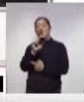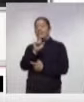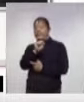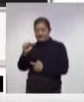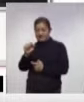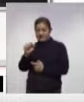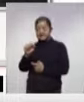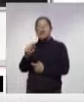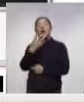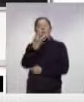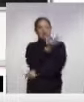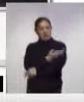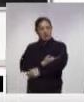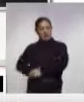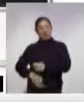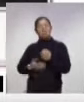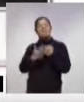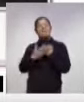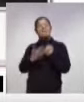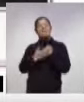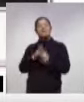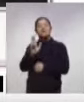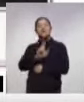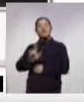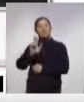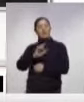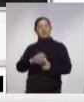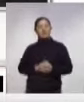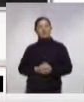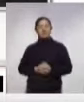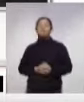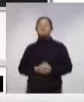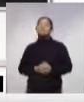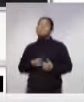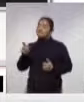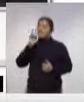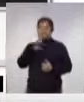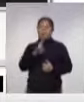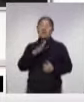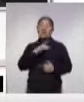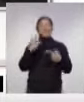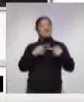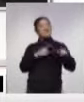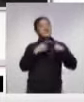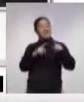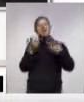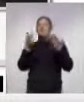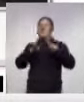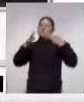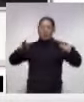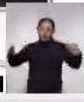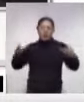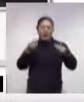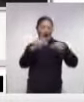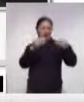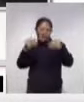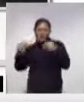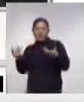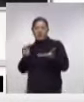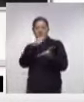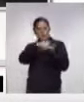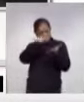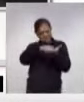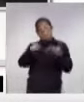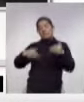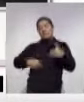a las 4 de la tarde el próximo martes. Esas son las actividades, como puedes ver, Mario, pues variadas. Hay música, hay artes plásticas, hay escritura,